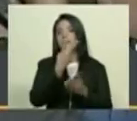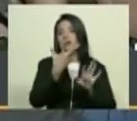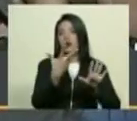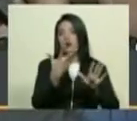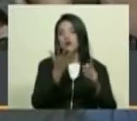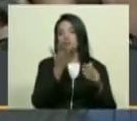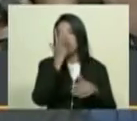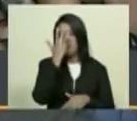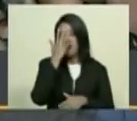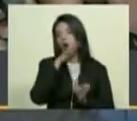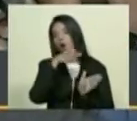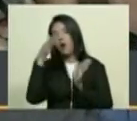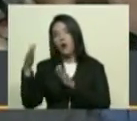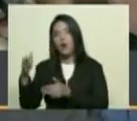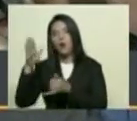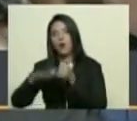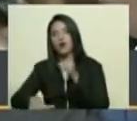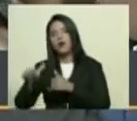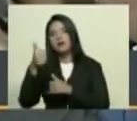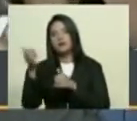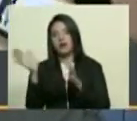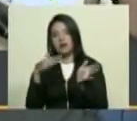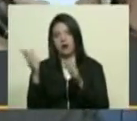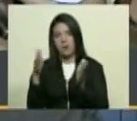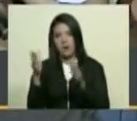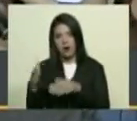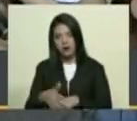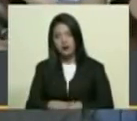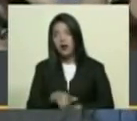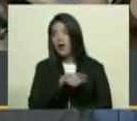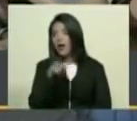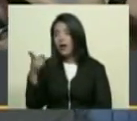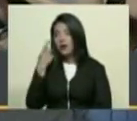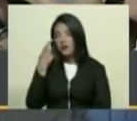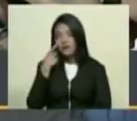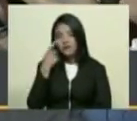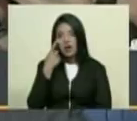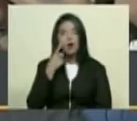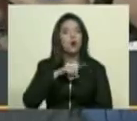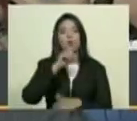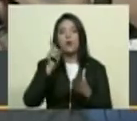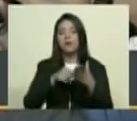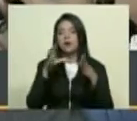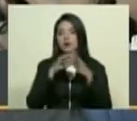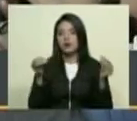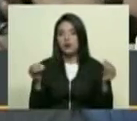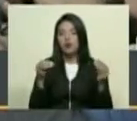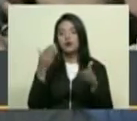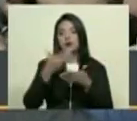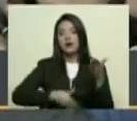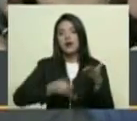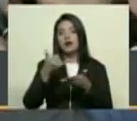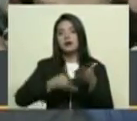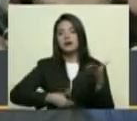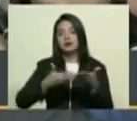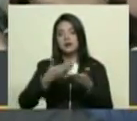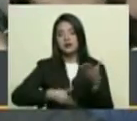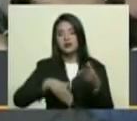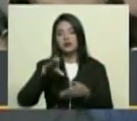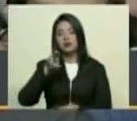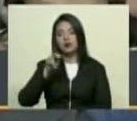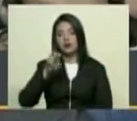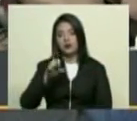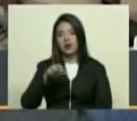y el otro último del 10 de marzo ellos revisaron todos los movimientos aplicados al registro electoral en estos dos